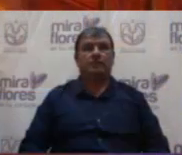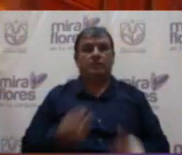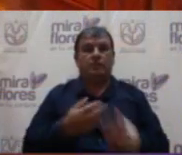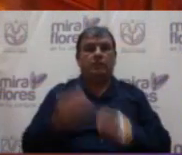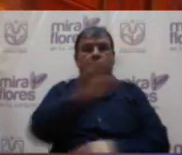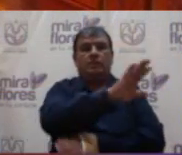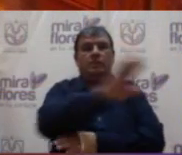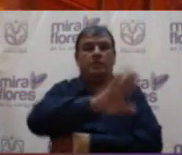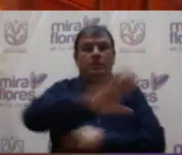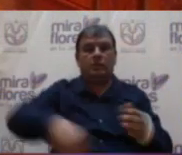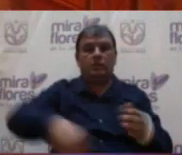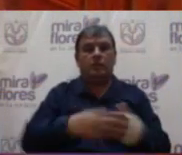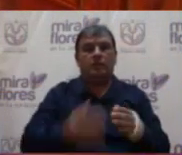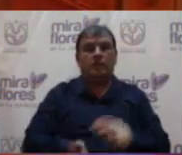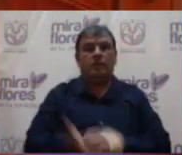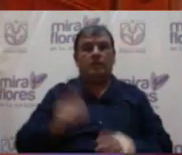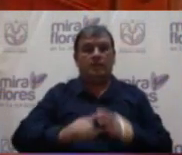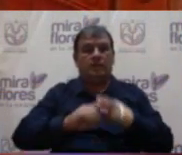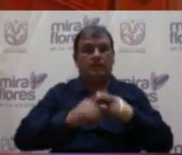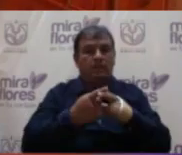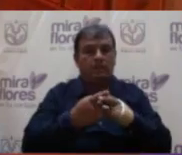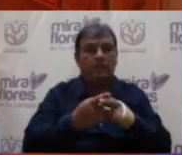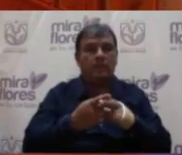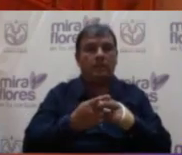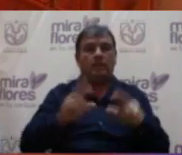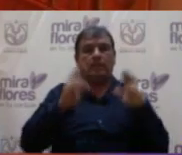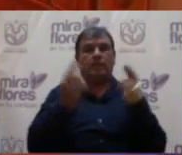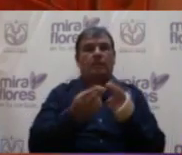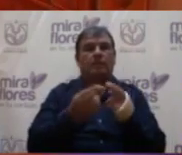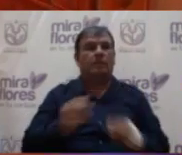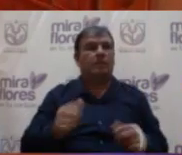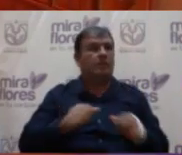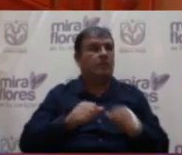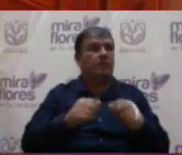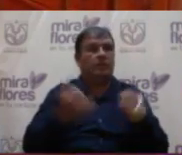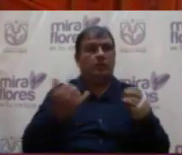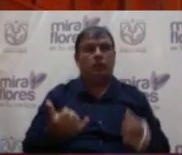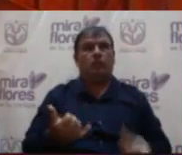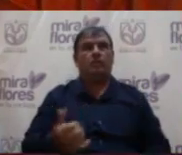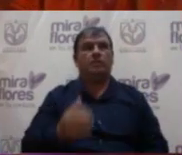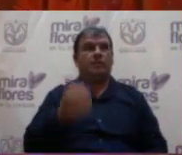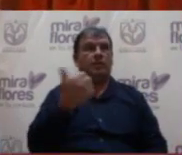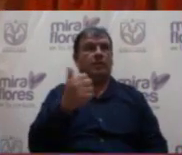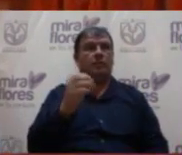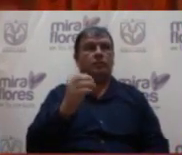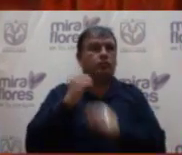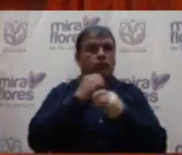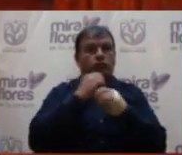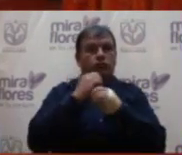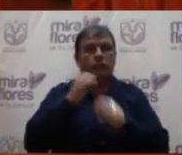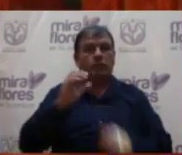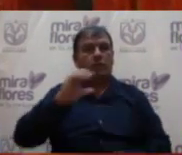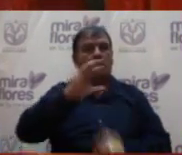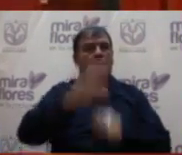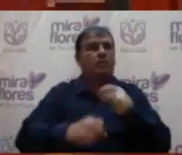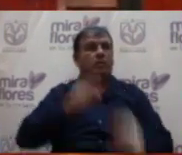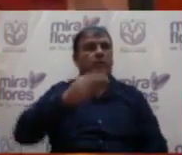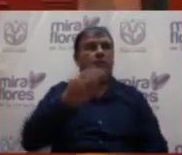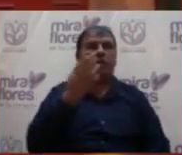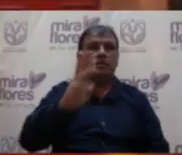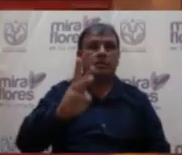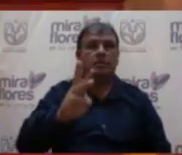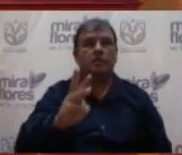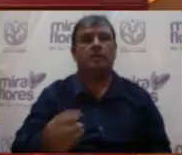Bien, muy buenas tardes con todos. Vamos a dar inicio a la sesión de la fecha. Hoy es 10 de octubre del año